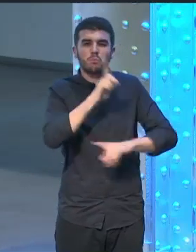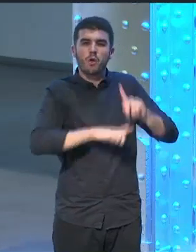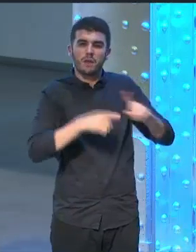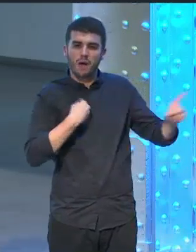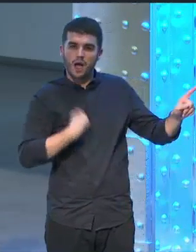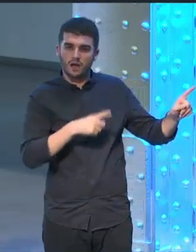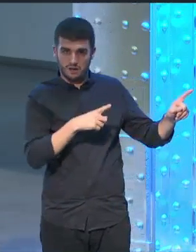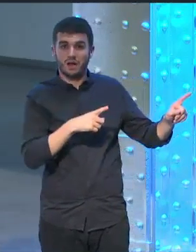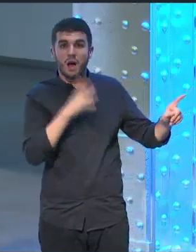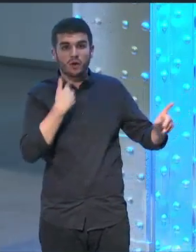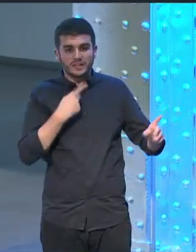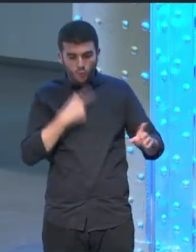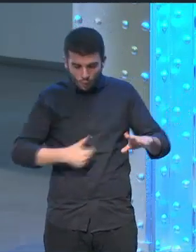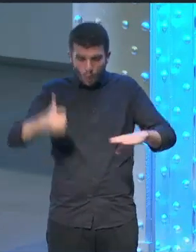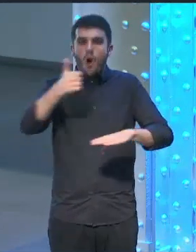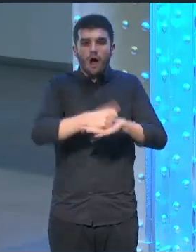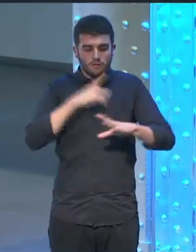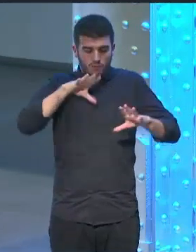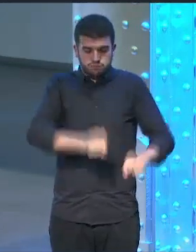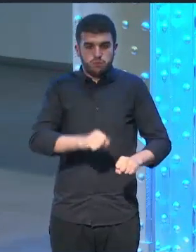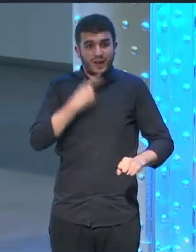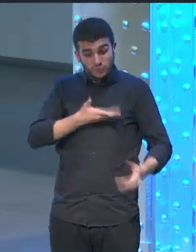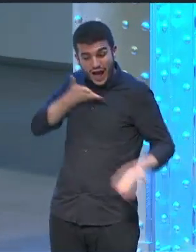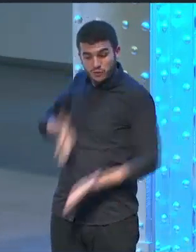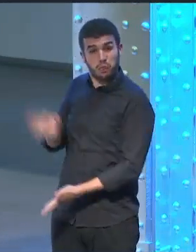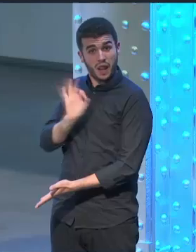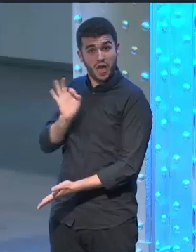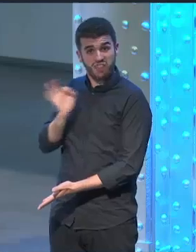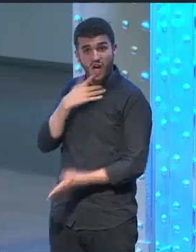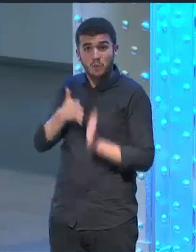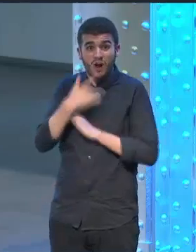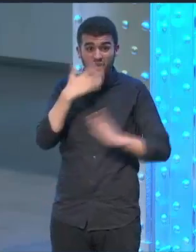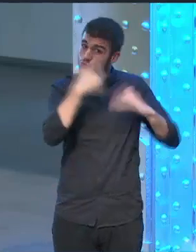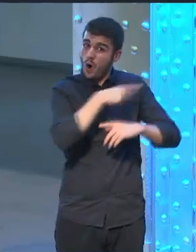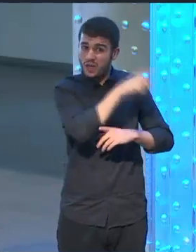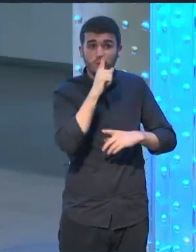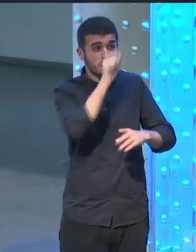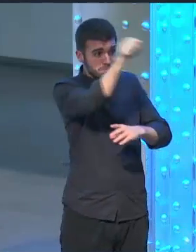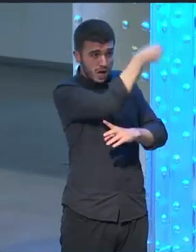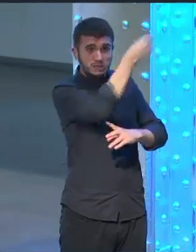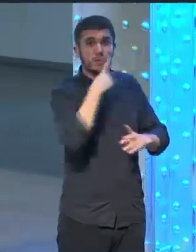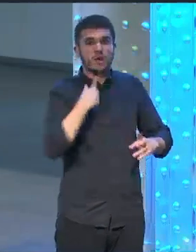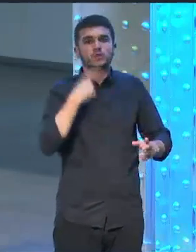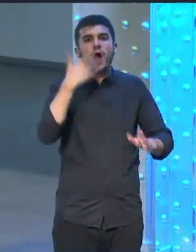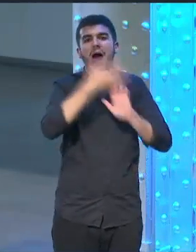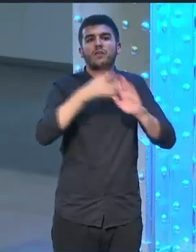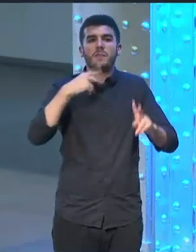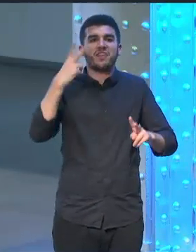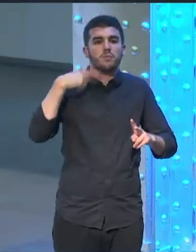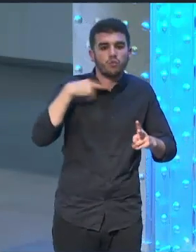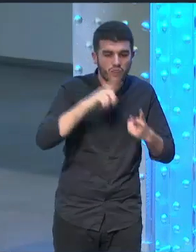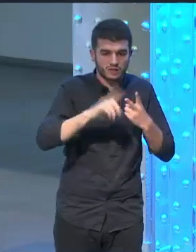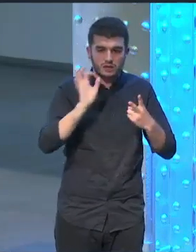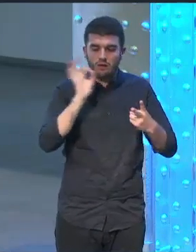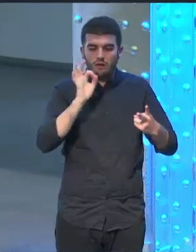llegas no estás con ellas y no tenemos, por lo tanto, mujeres y mujeres feministas que ayuden, estoy hablando de catedráticas, estoy hablando de diputadas, estoy